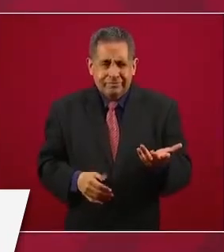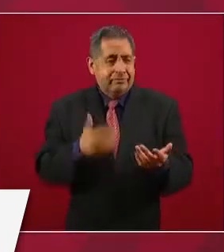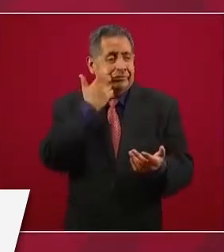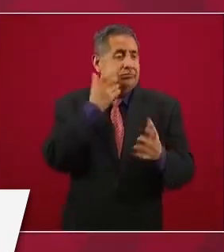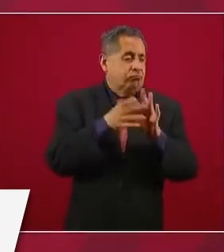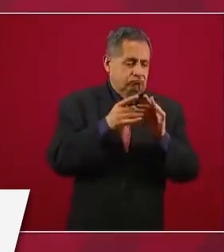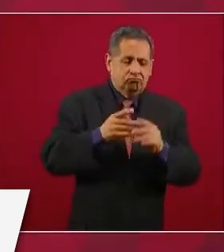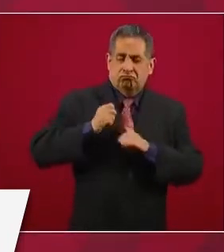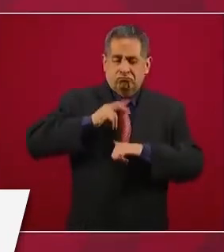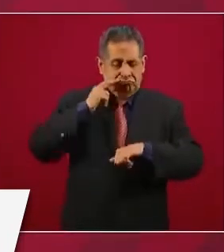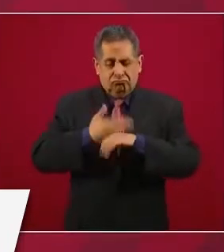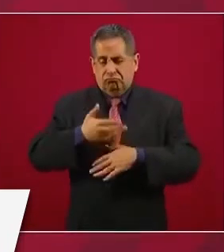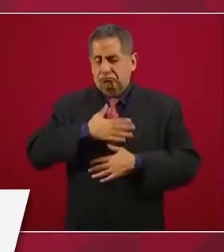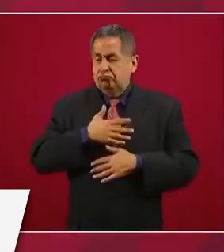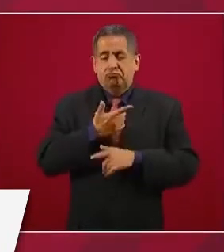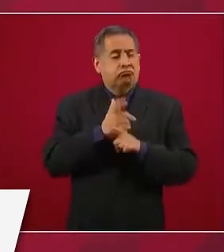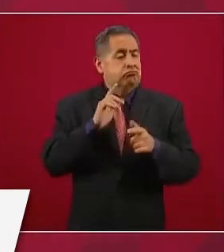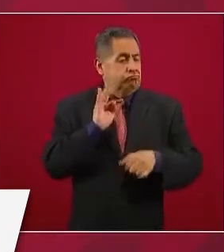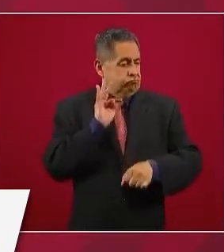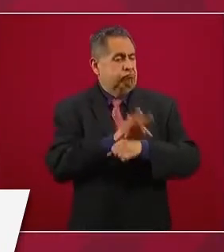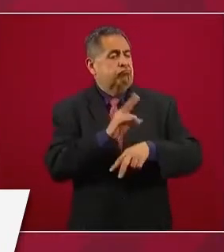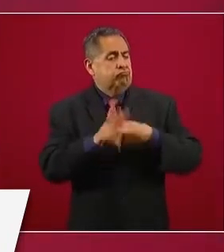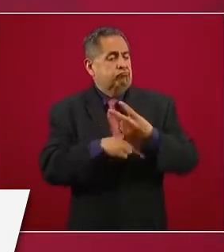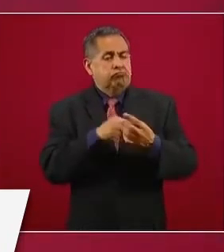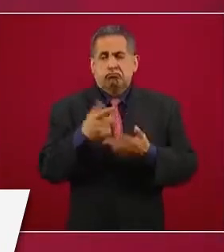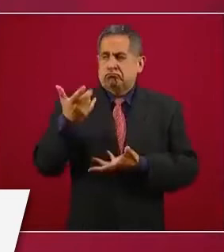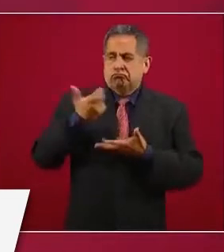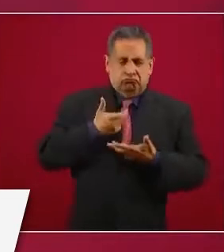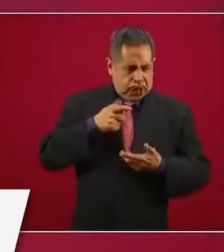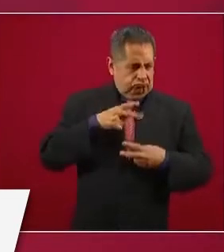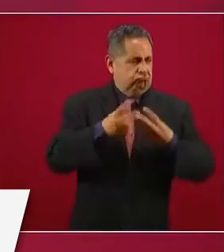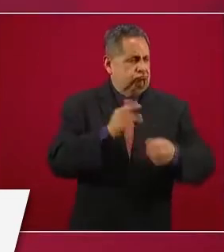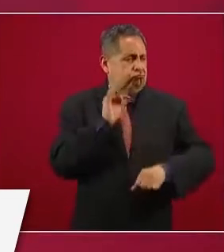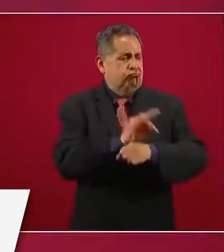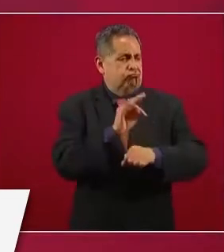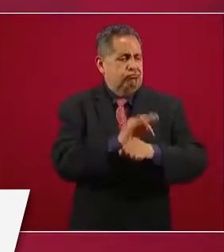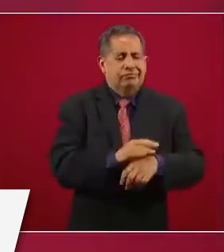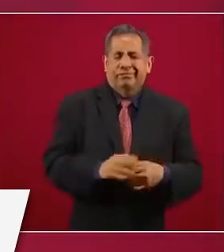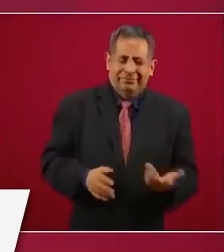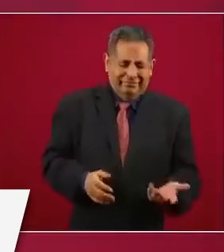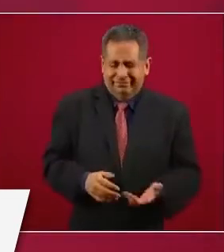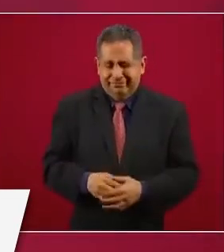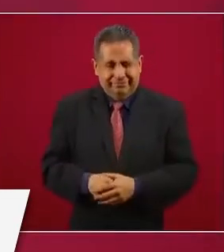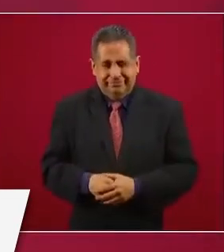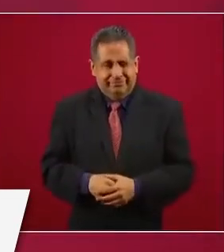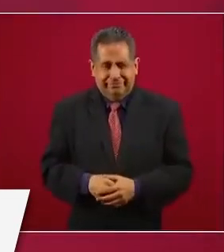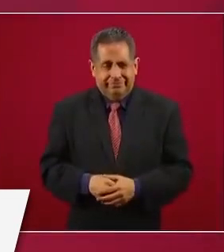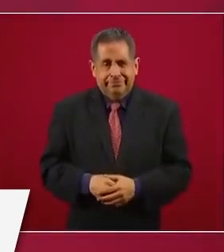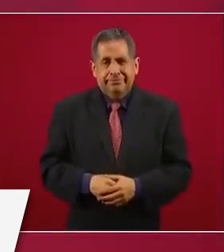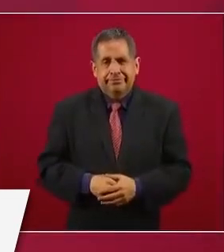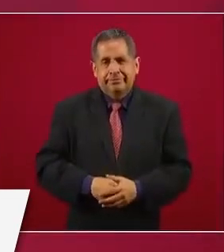libertad y de los recursos naturales,